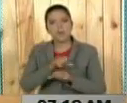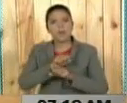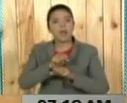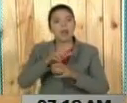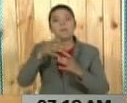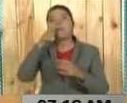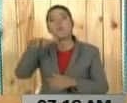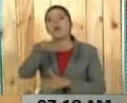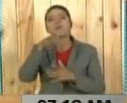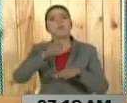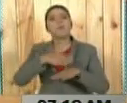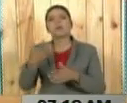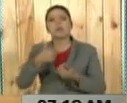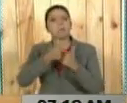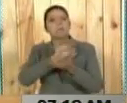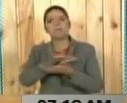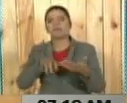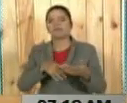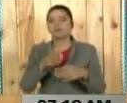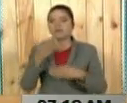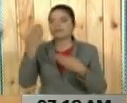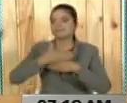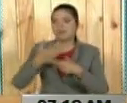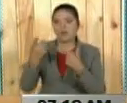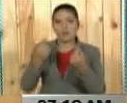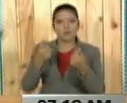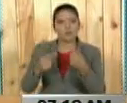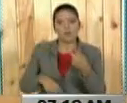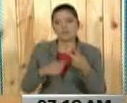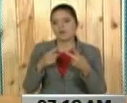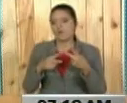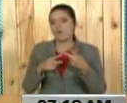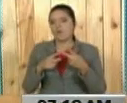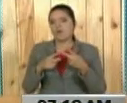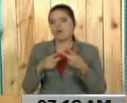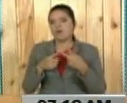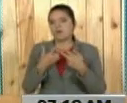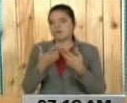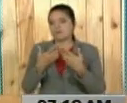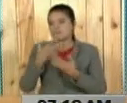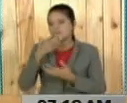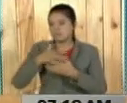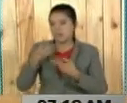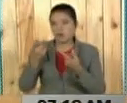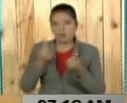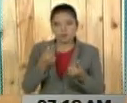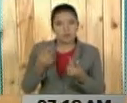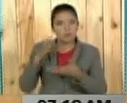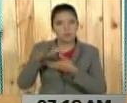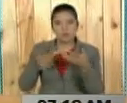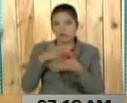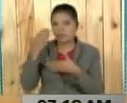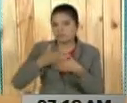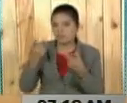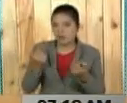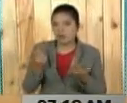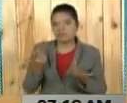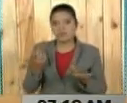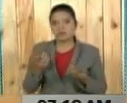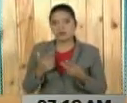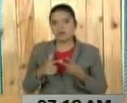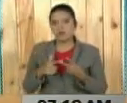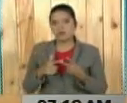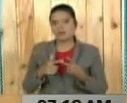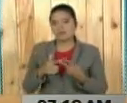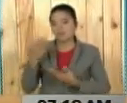pesar del cerco económico, a pesar del boicot económico, a pesar